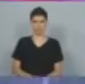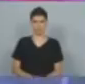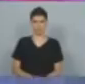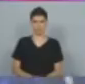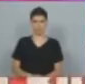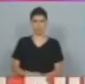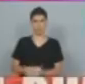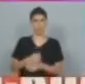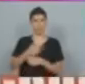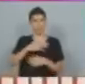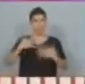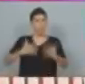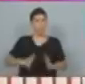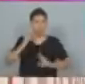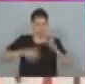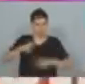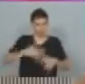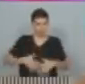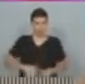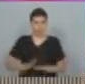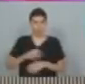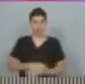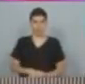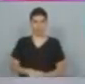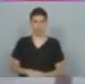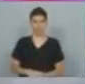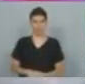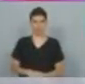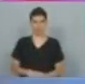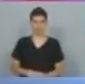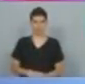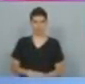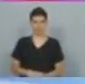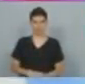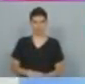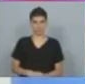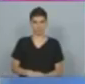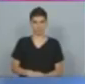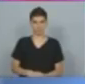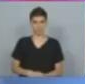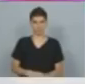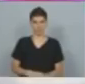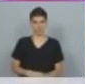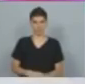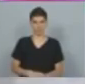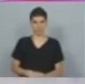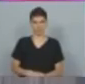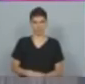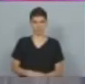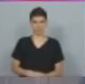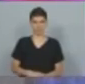tu cuerpo! ¿Eh? ¡Eso es lo que voy a hacer! ¡Qué boludo, mami! ¡La horda que estamos en una montaña